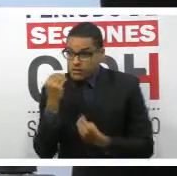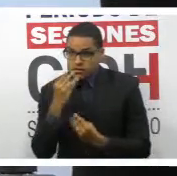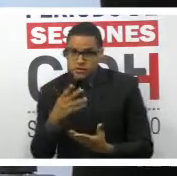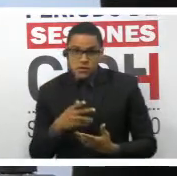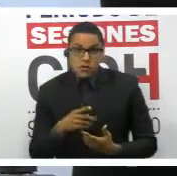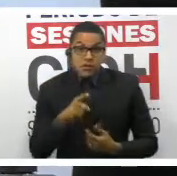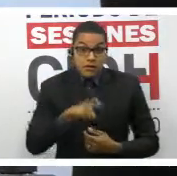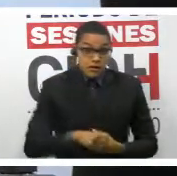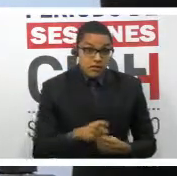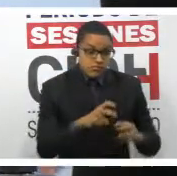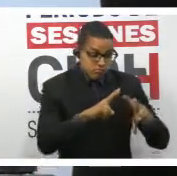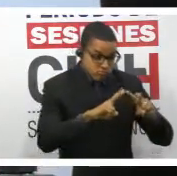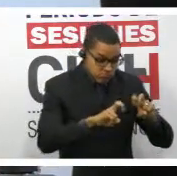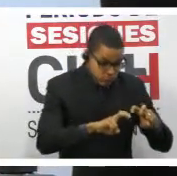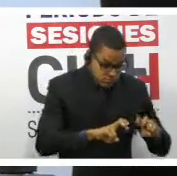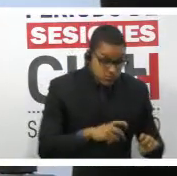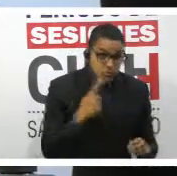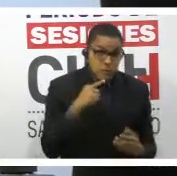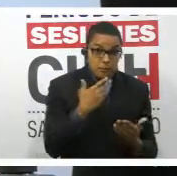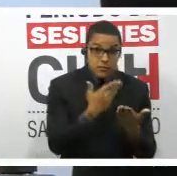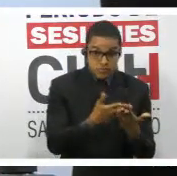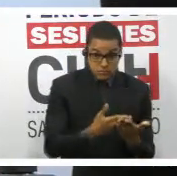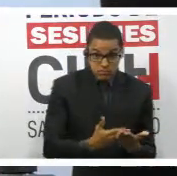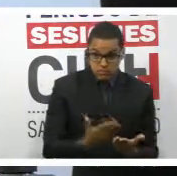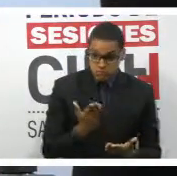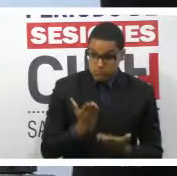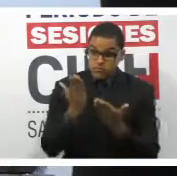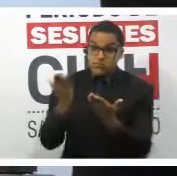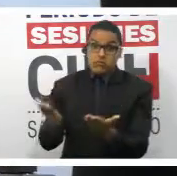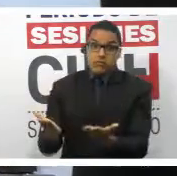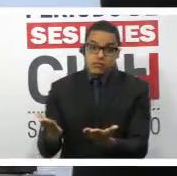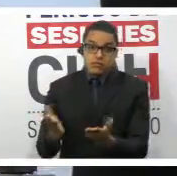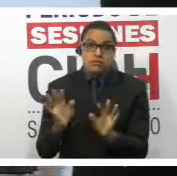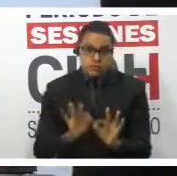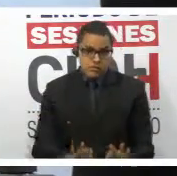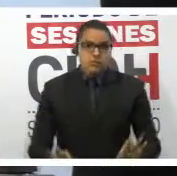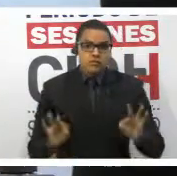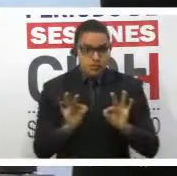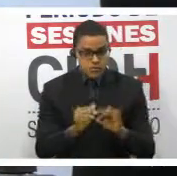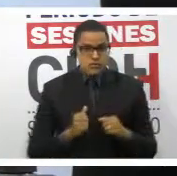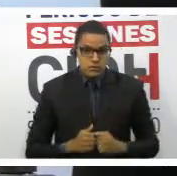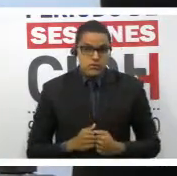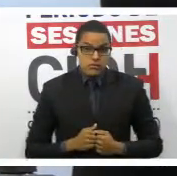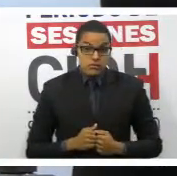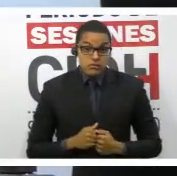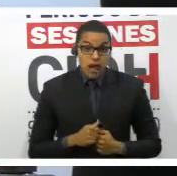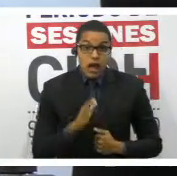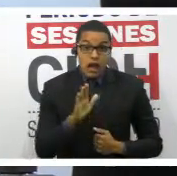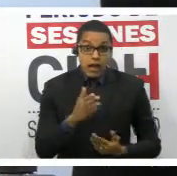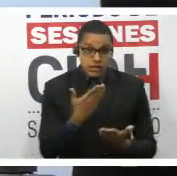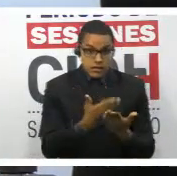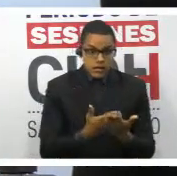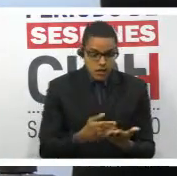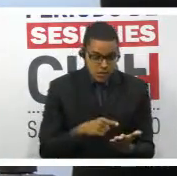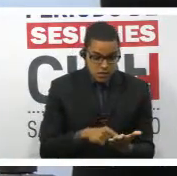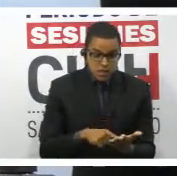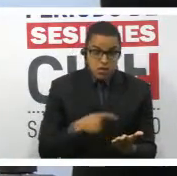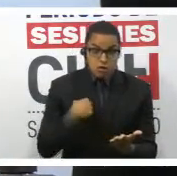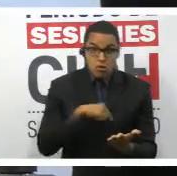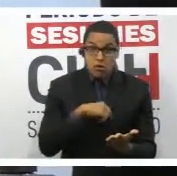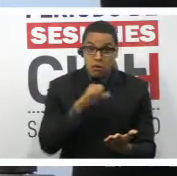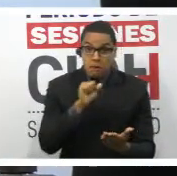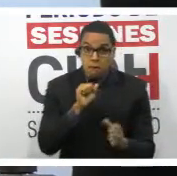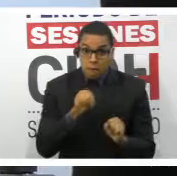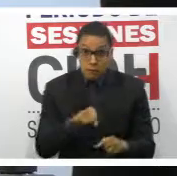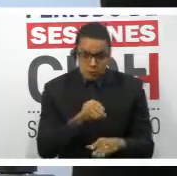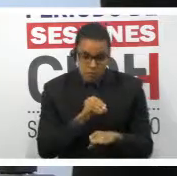también ver maneras en las que se pueden hacer recomendaciones específicas a los estados para el tema de